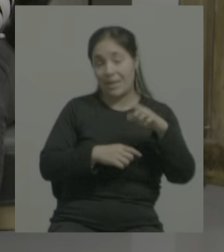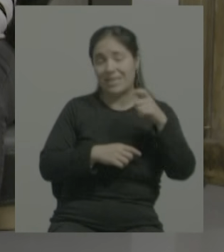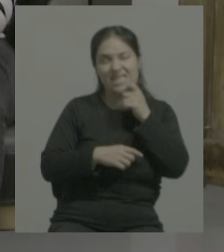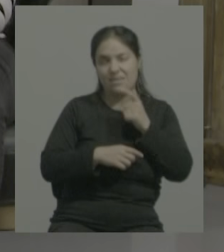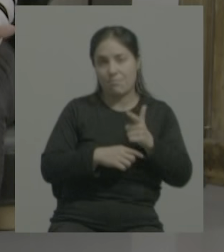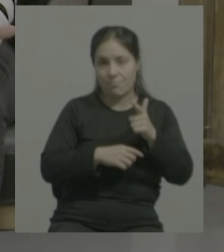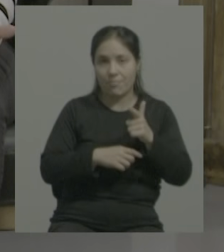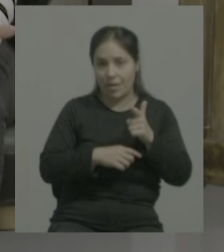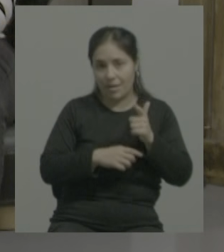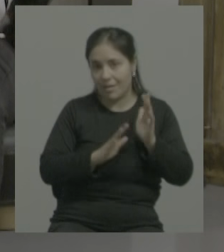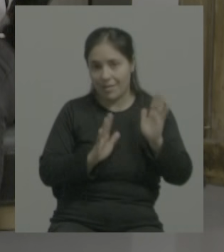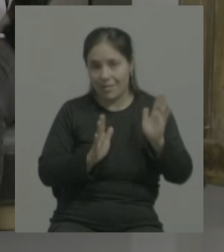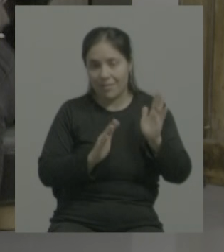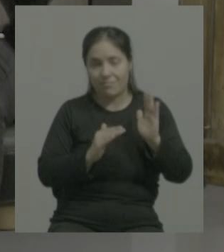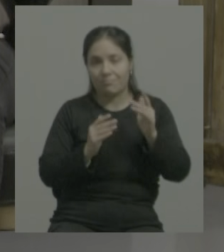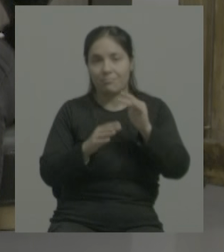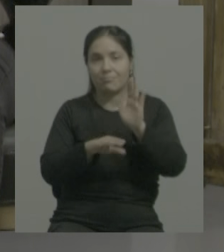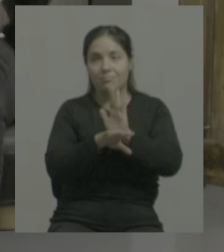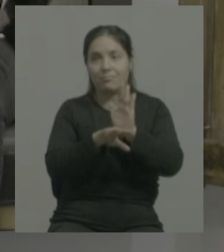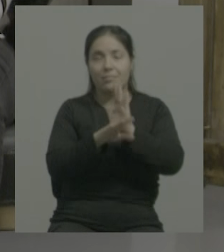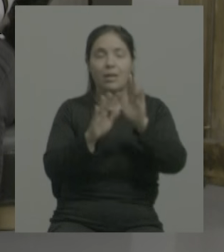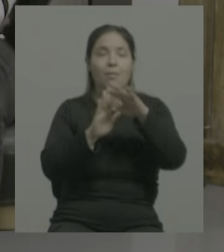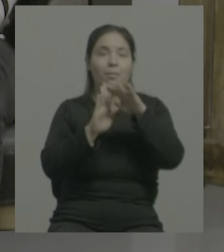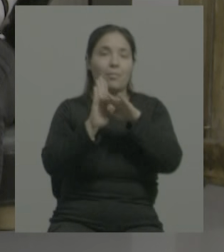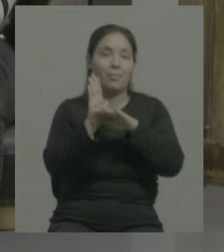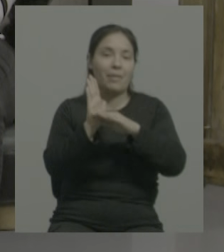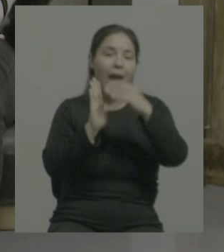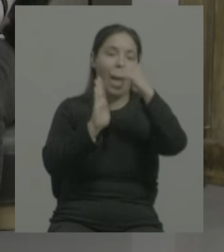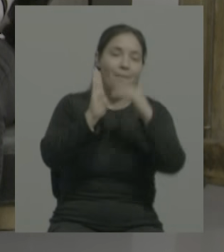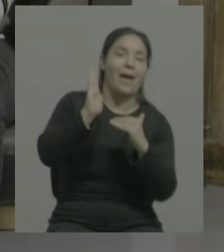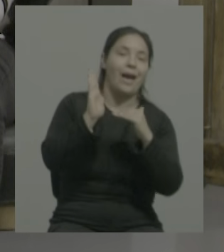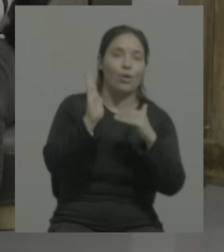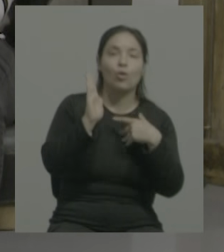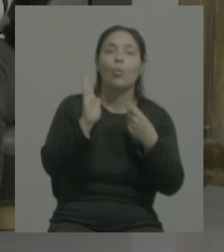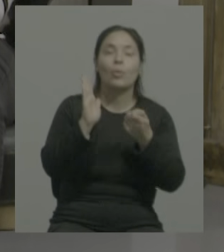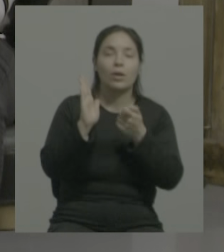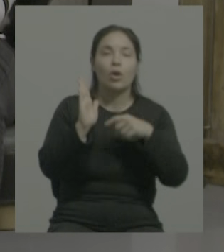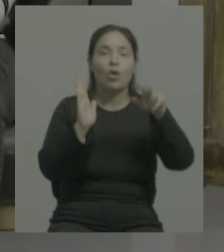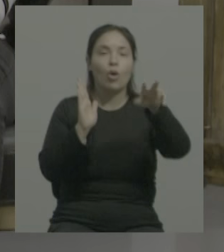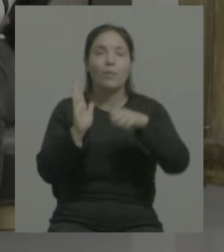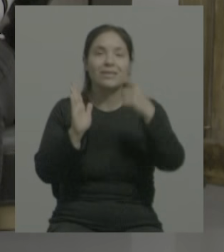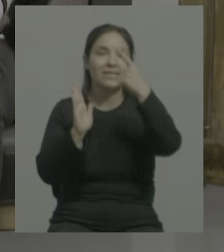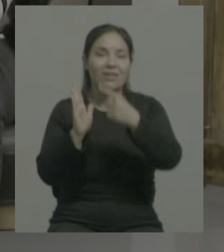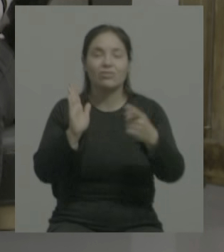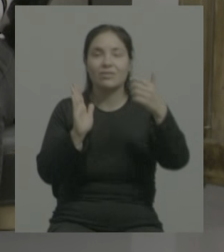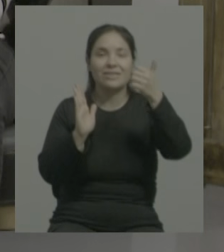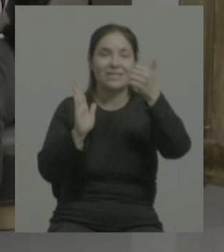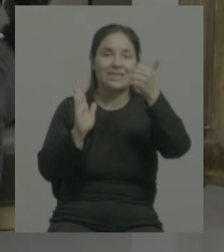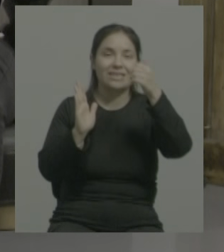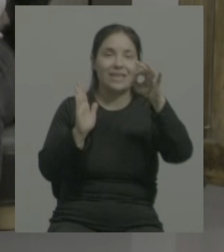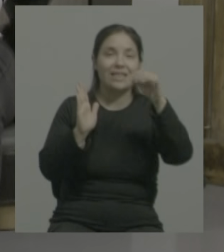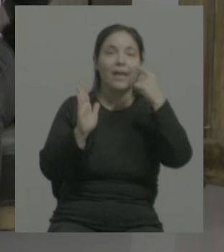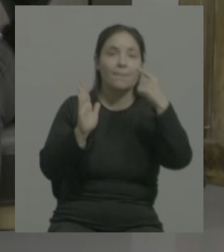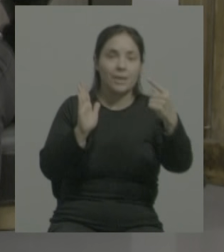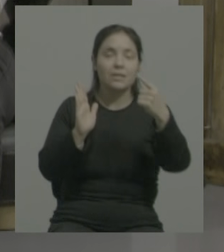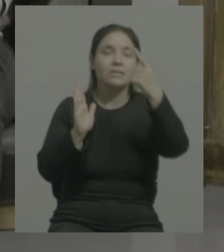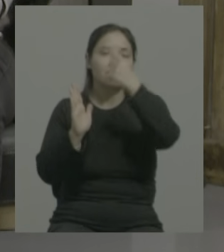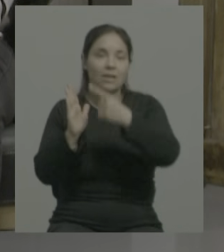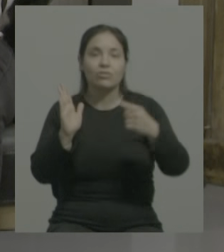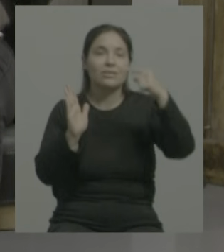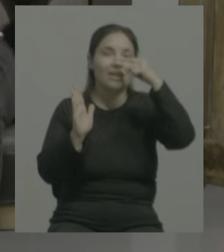está por debajo en la escala, está cobrando 170.000 pesos de básico, ¿no?